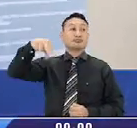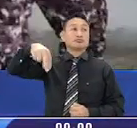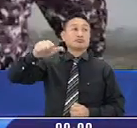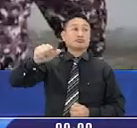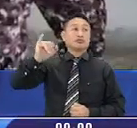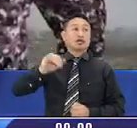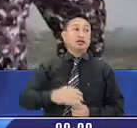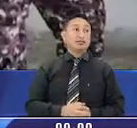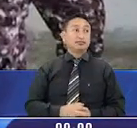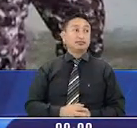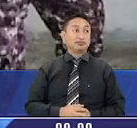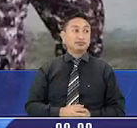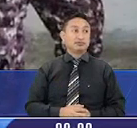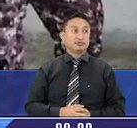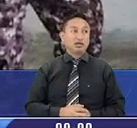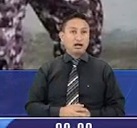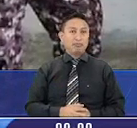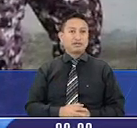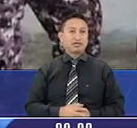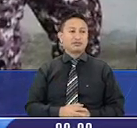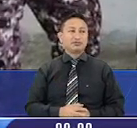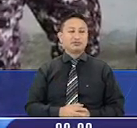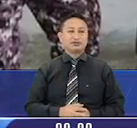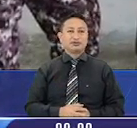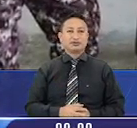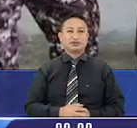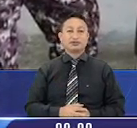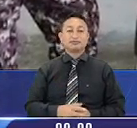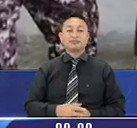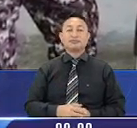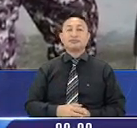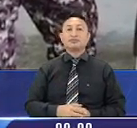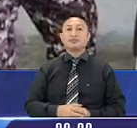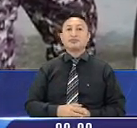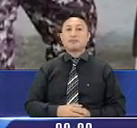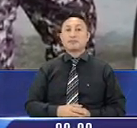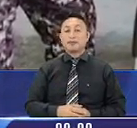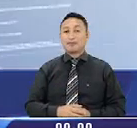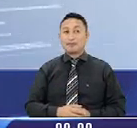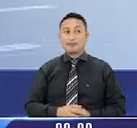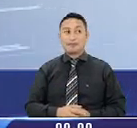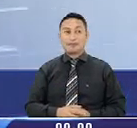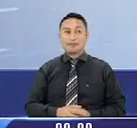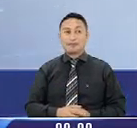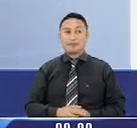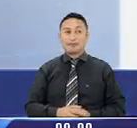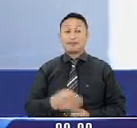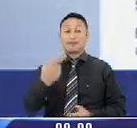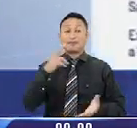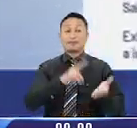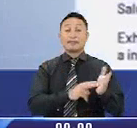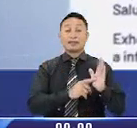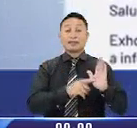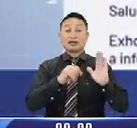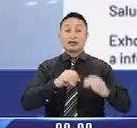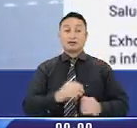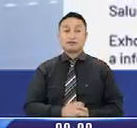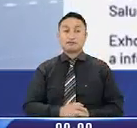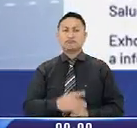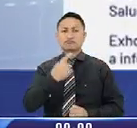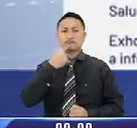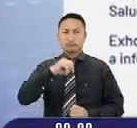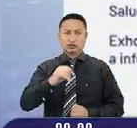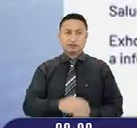a Personas Adultas Privadas de la Libertad y Adolescentes Infractores, SNAI. En un comunicado, esa entidad confirmó